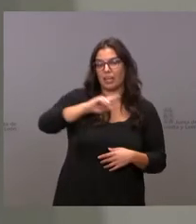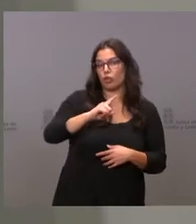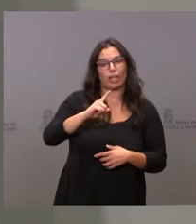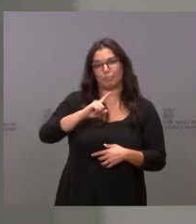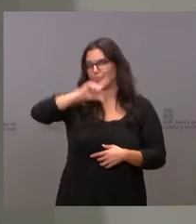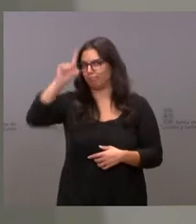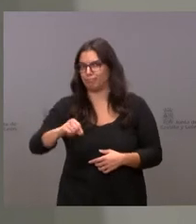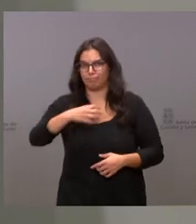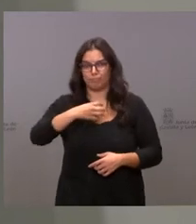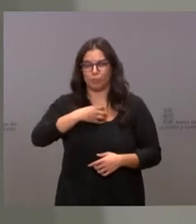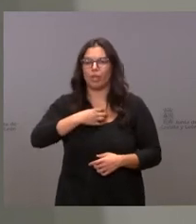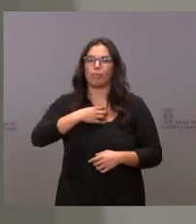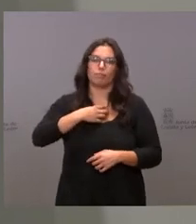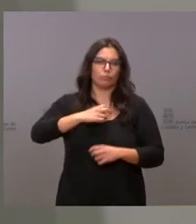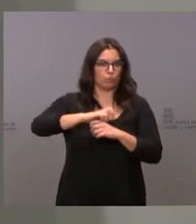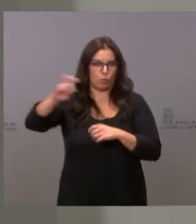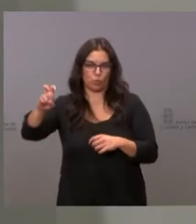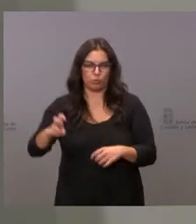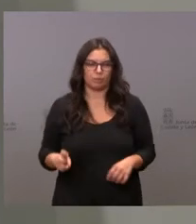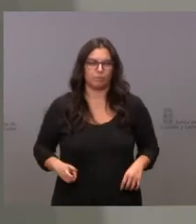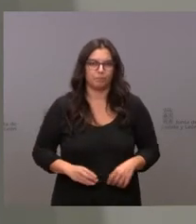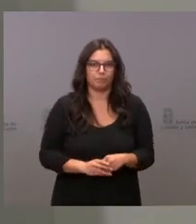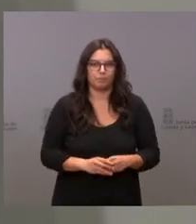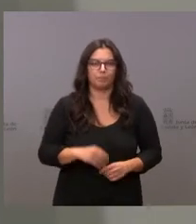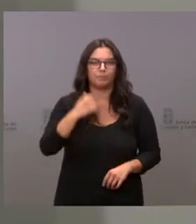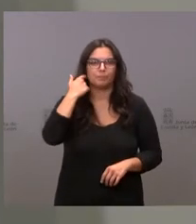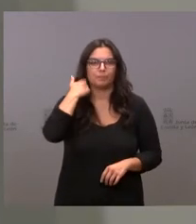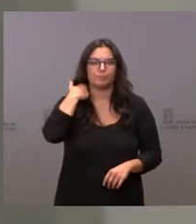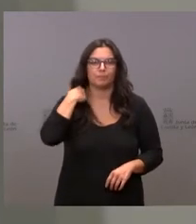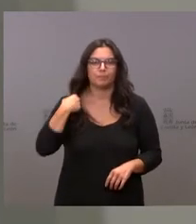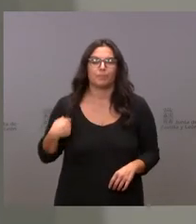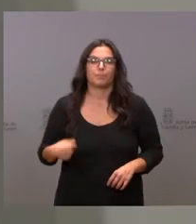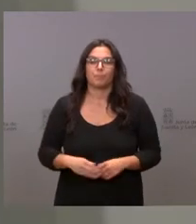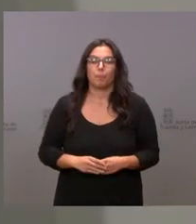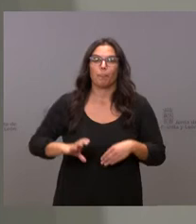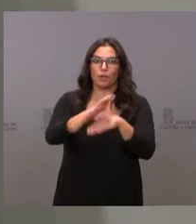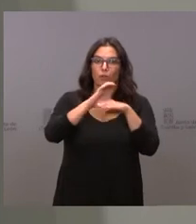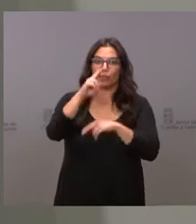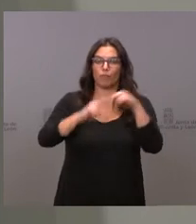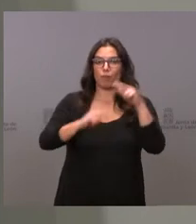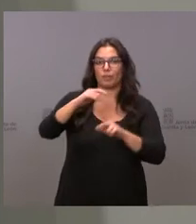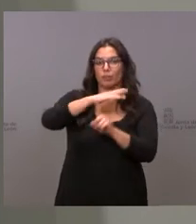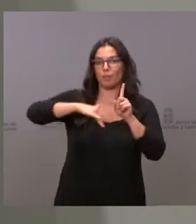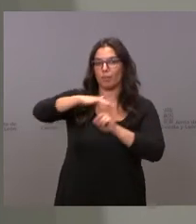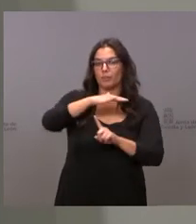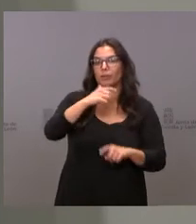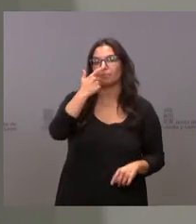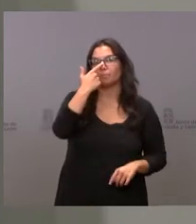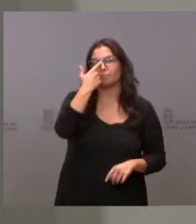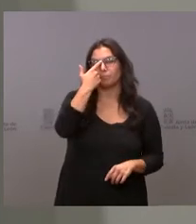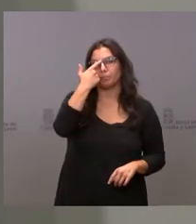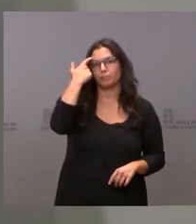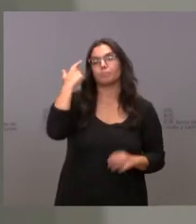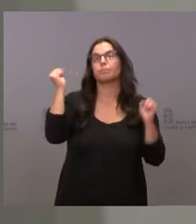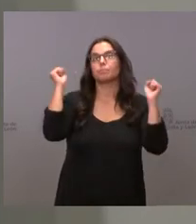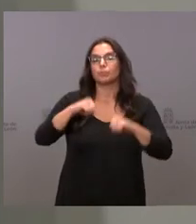posible seleccionar la oferta más barata. La Consejería de Fomento y Medio Ambiente aprueba